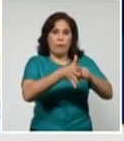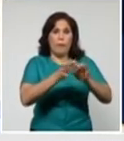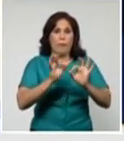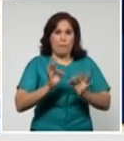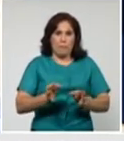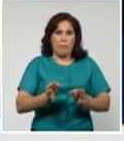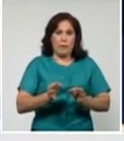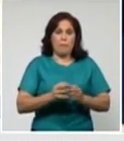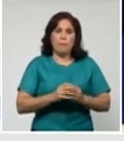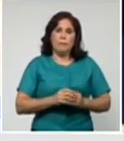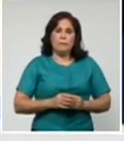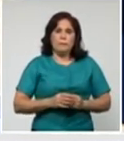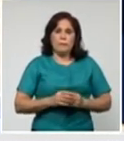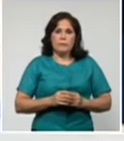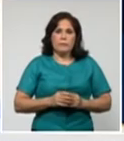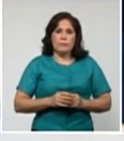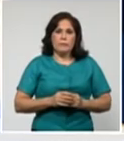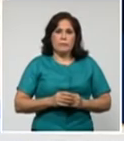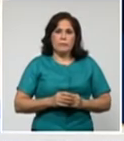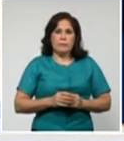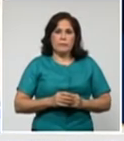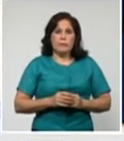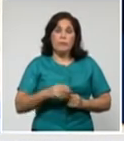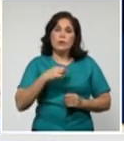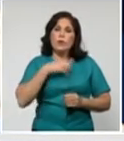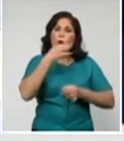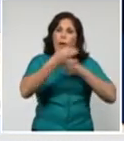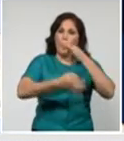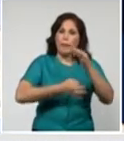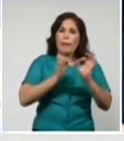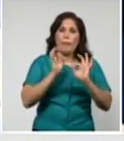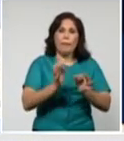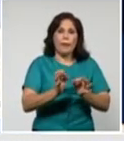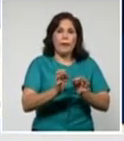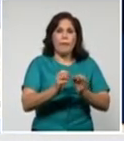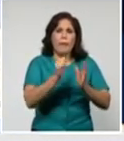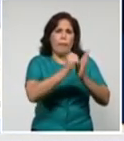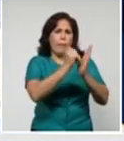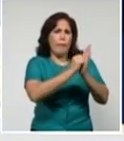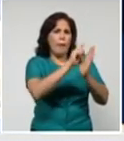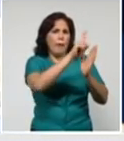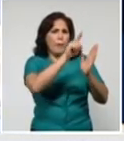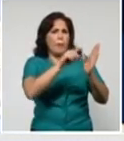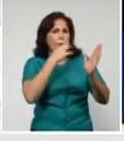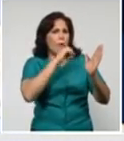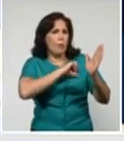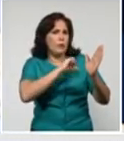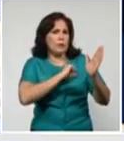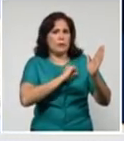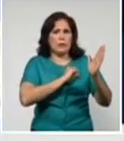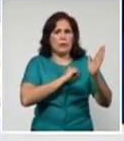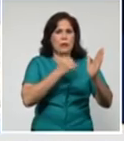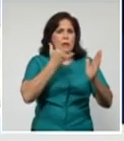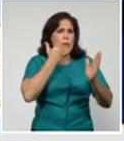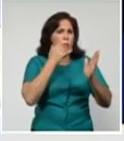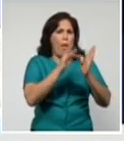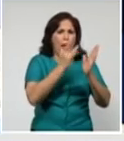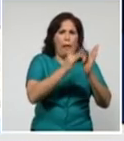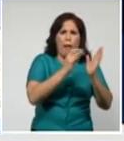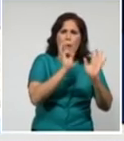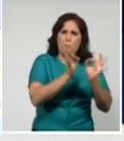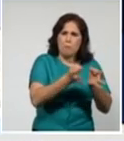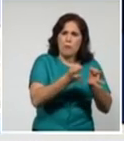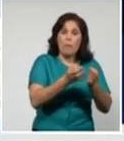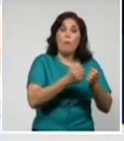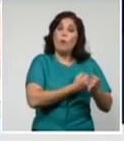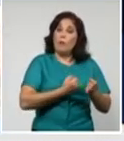la enfermedad. Y me estoy refiriendo al pesquisaje que, como ustedes ven cada día, con un esfuerzo económico